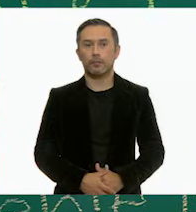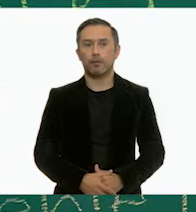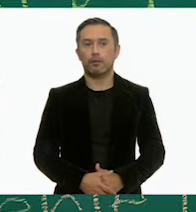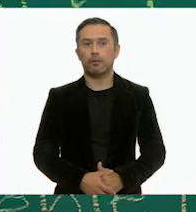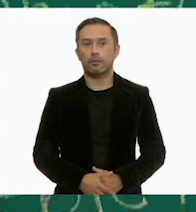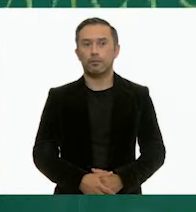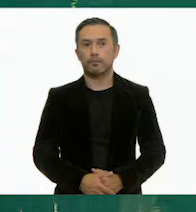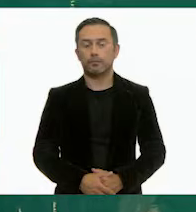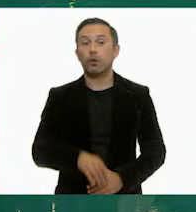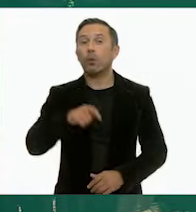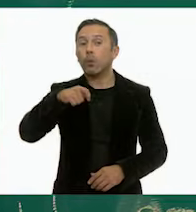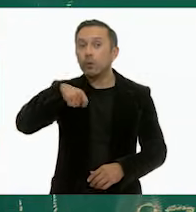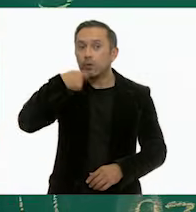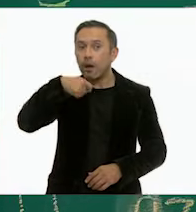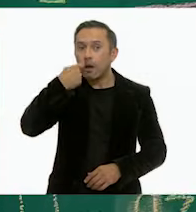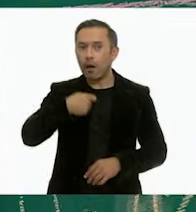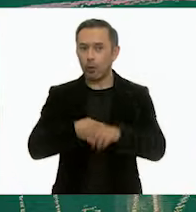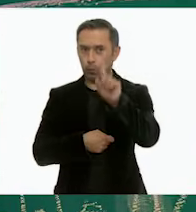Una cuchara.